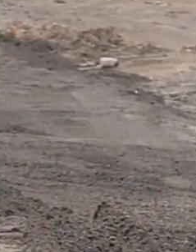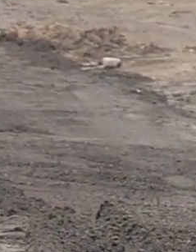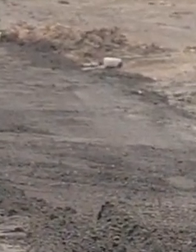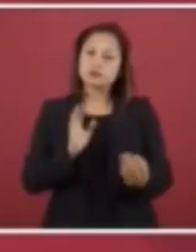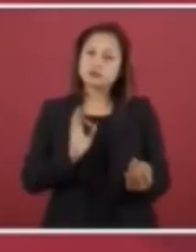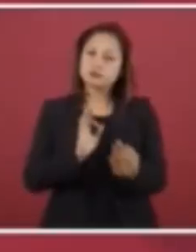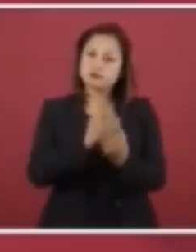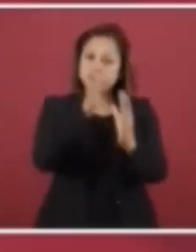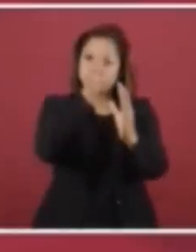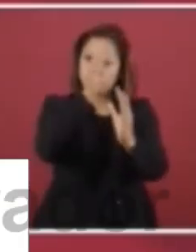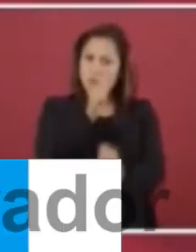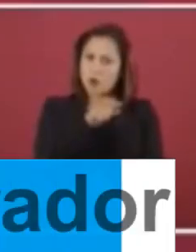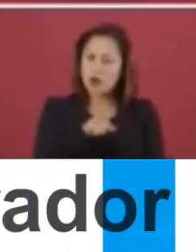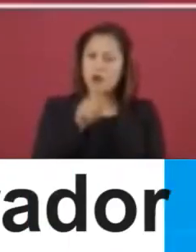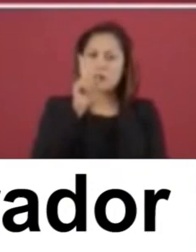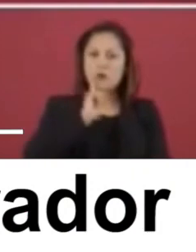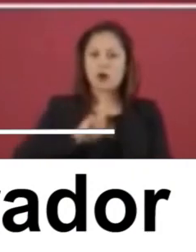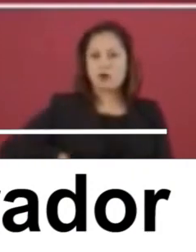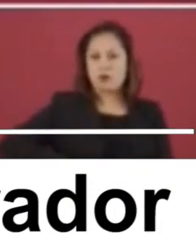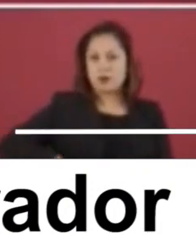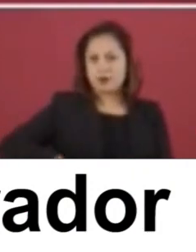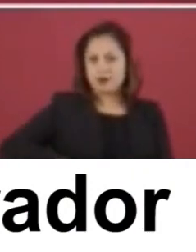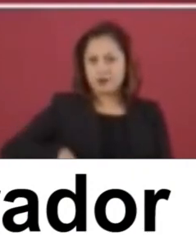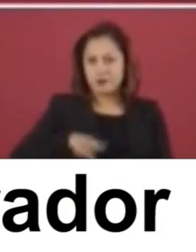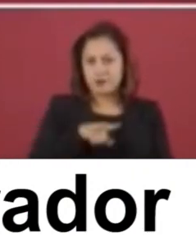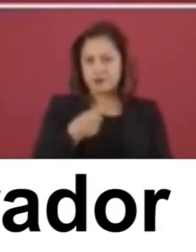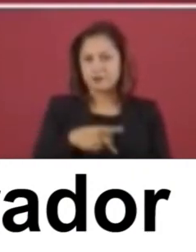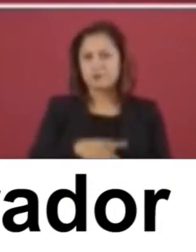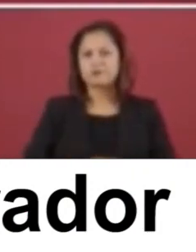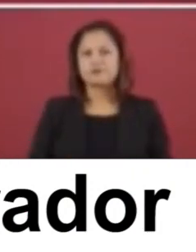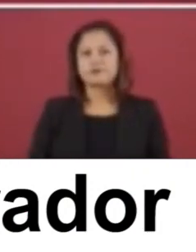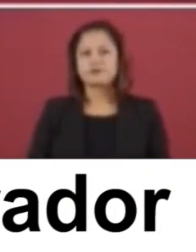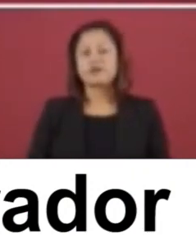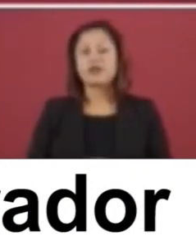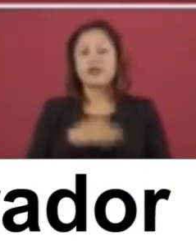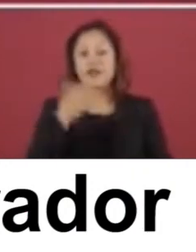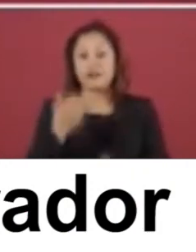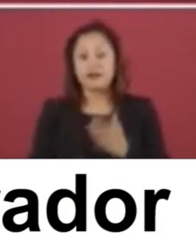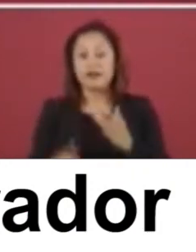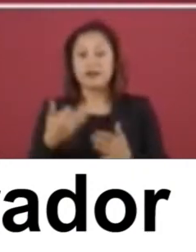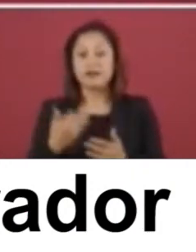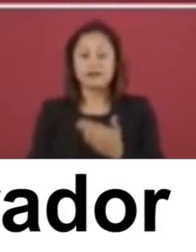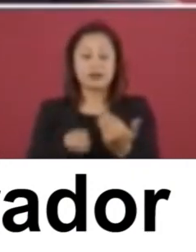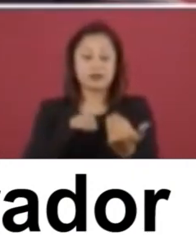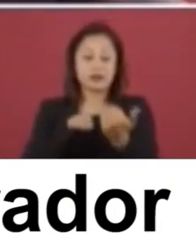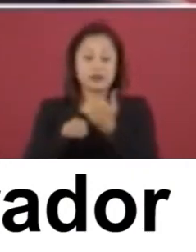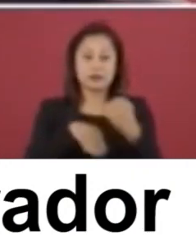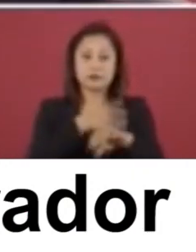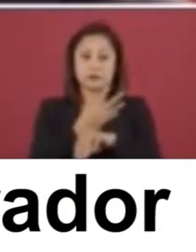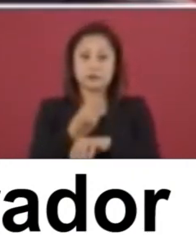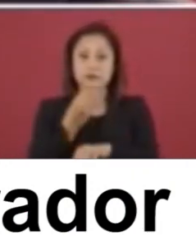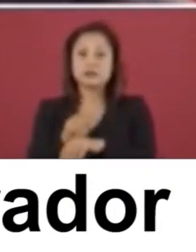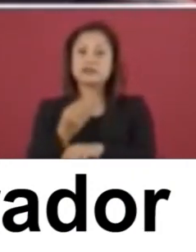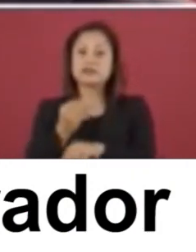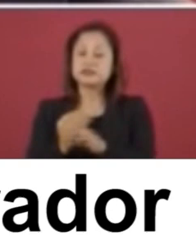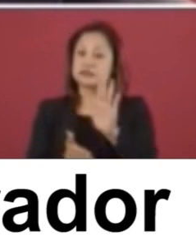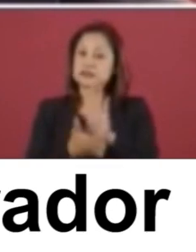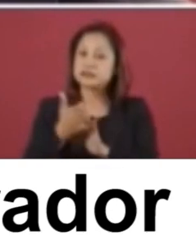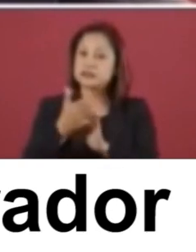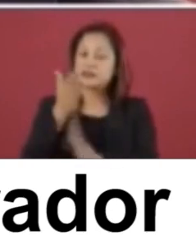tardar en mayo. Ahí tenemos pendiente el terminar la carretera. Ahí,